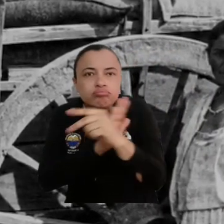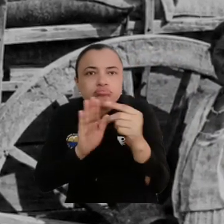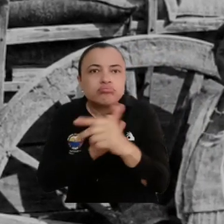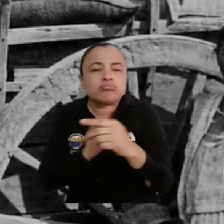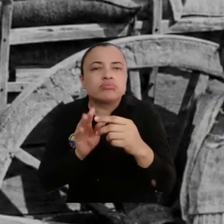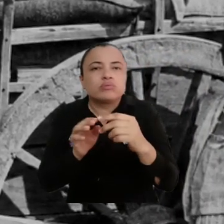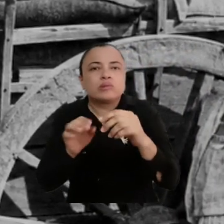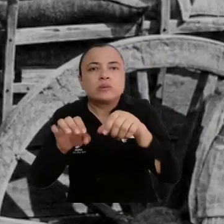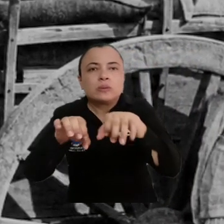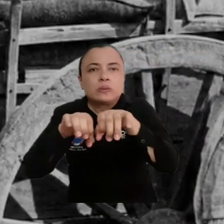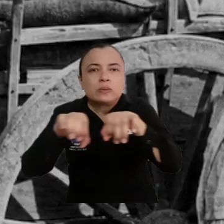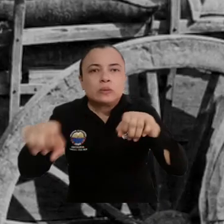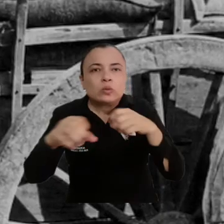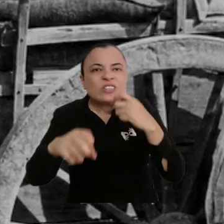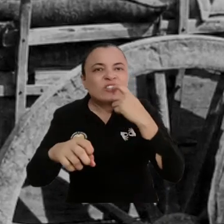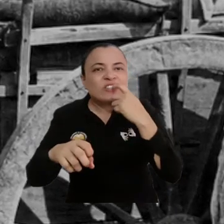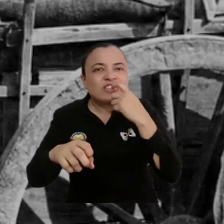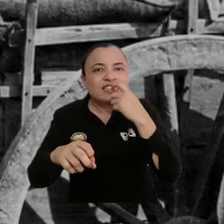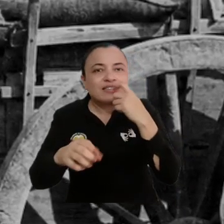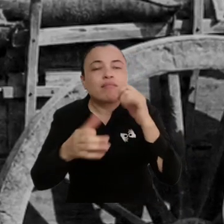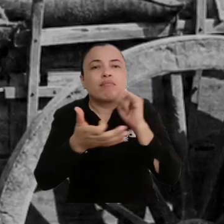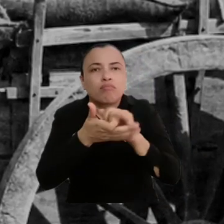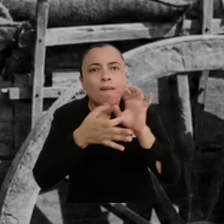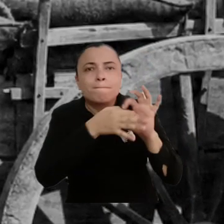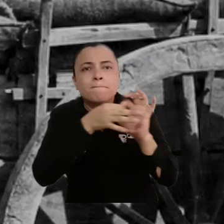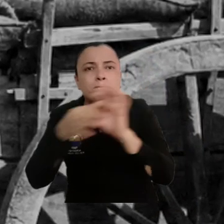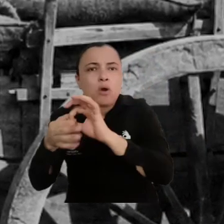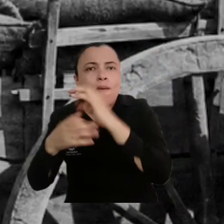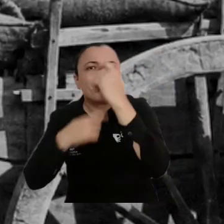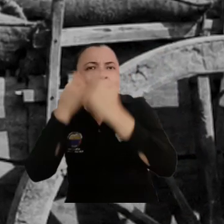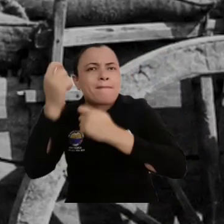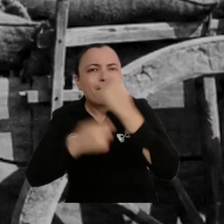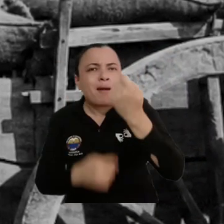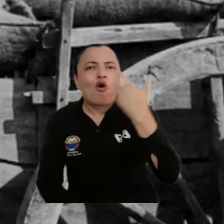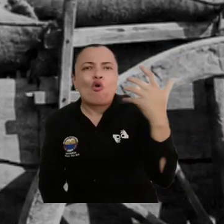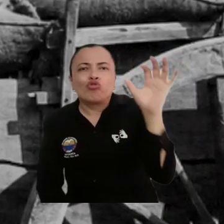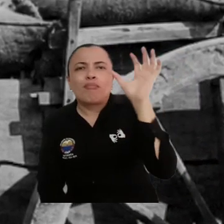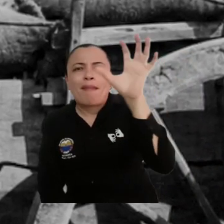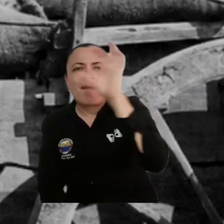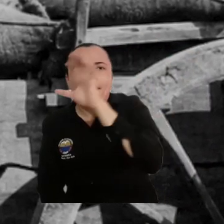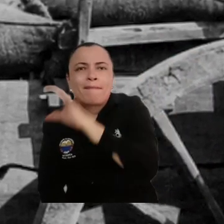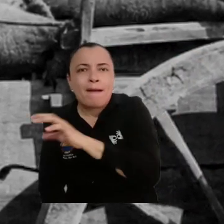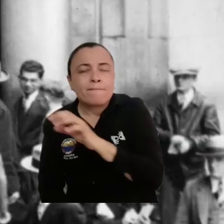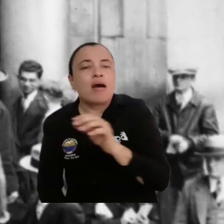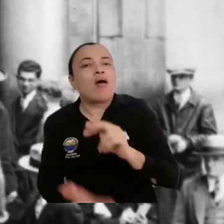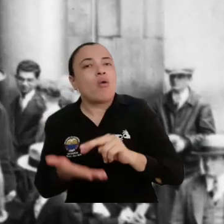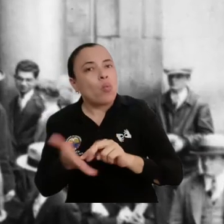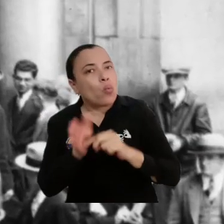internacionales, con propiedad o gestión extranjera como ejemplo de pequeñas economías de enclave.